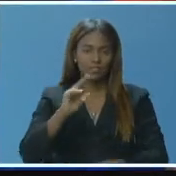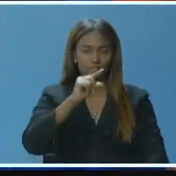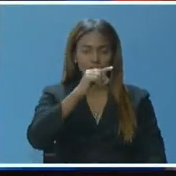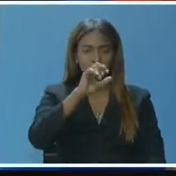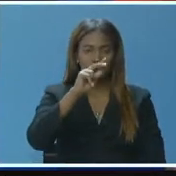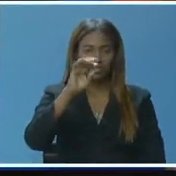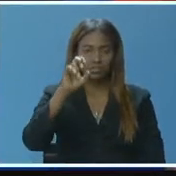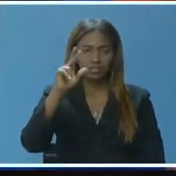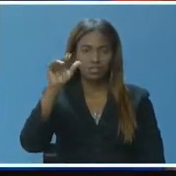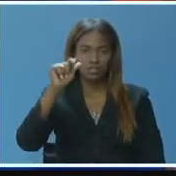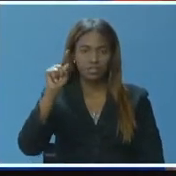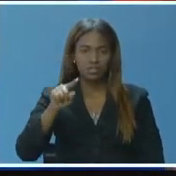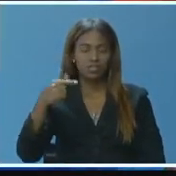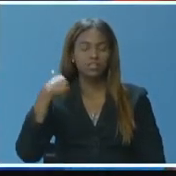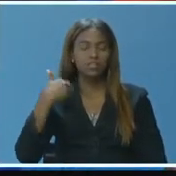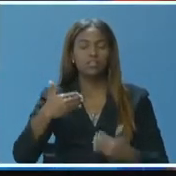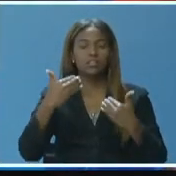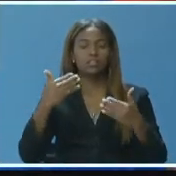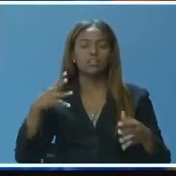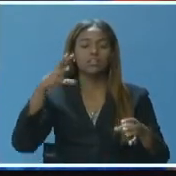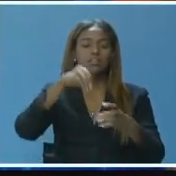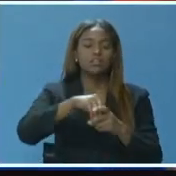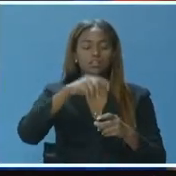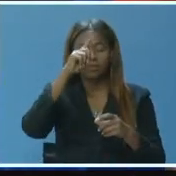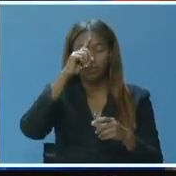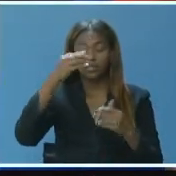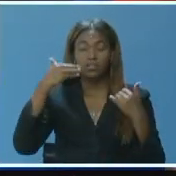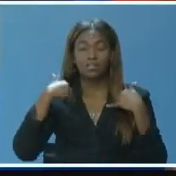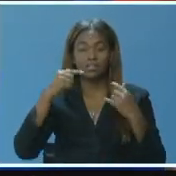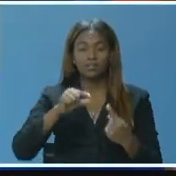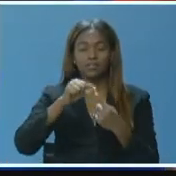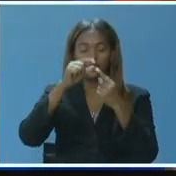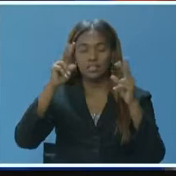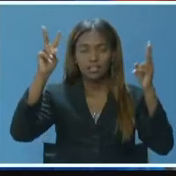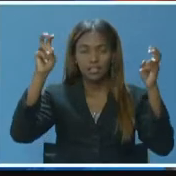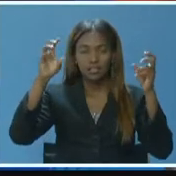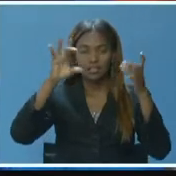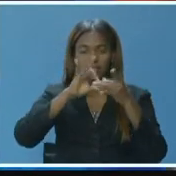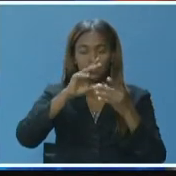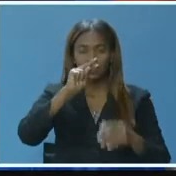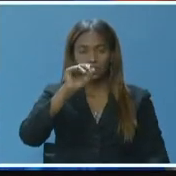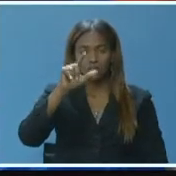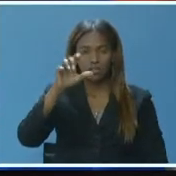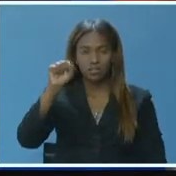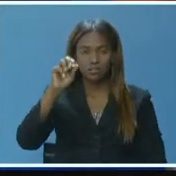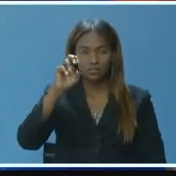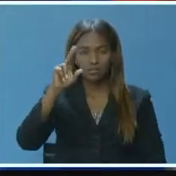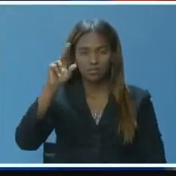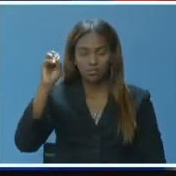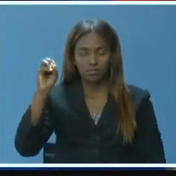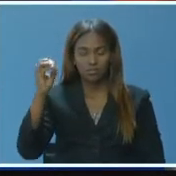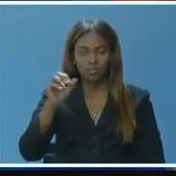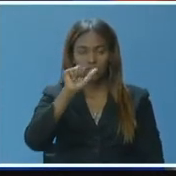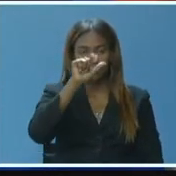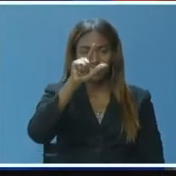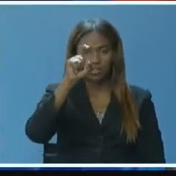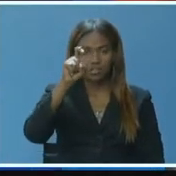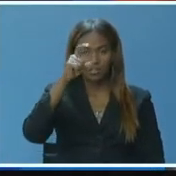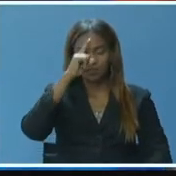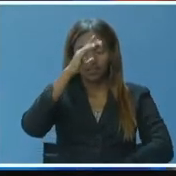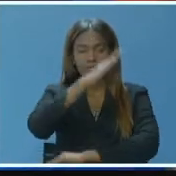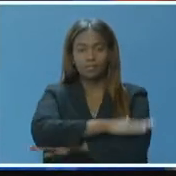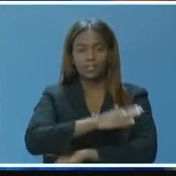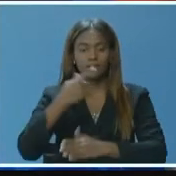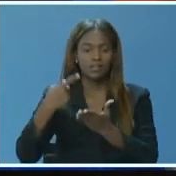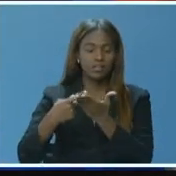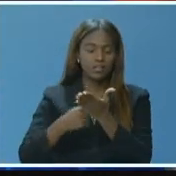Rodríguez, propuso el martes la incorporación del enviado especial del régimen de Nicolás Maduro, Alex Saab, en la mesa de